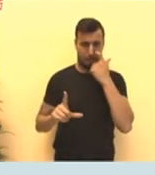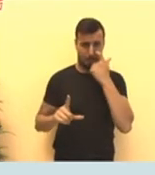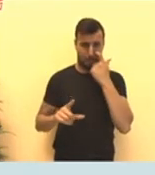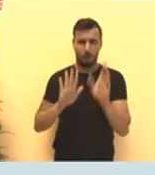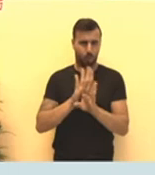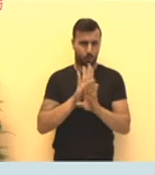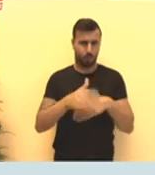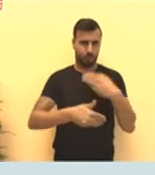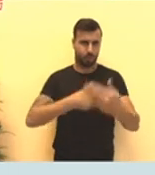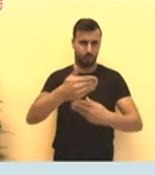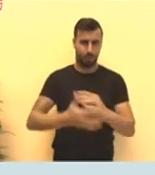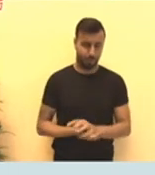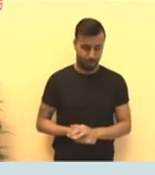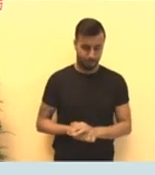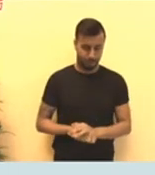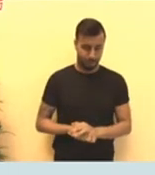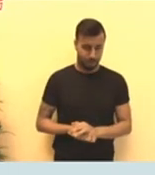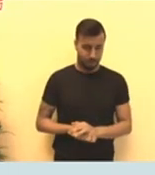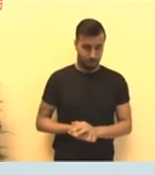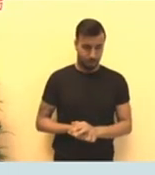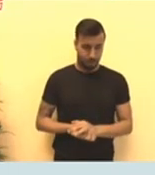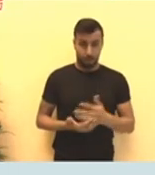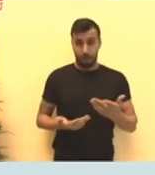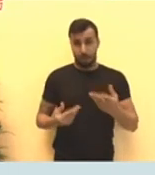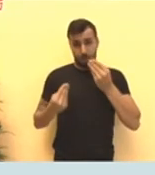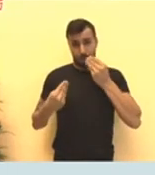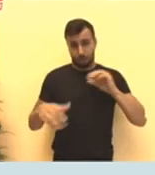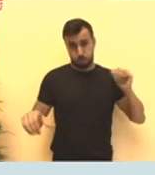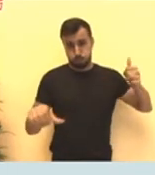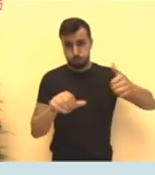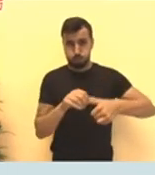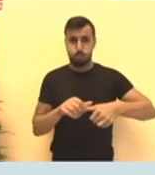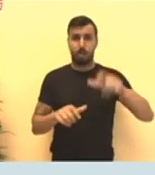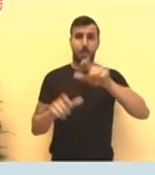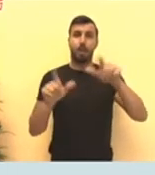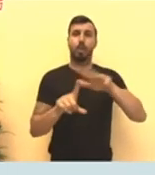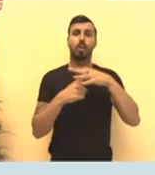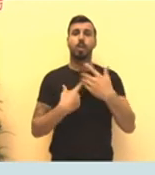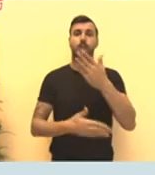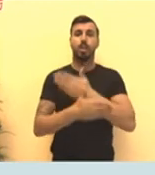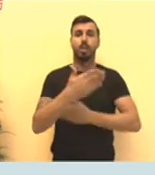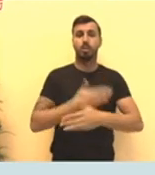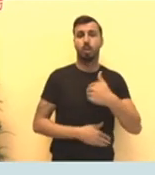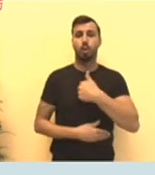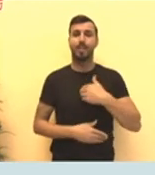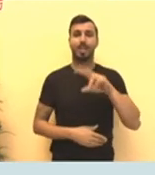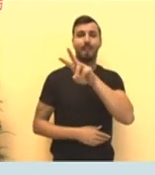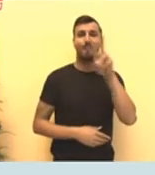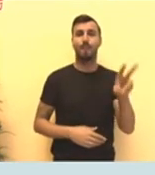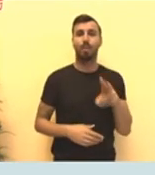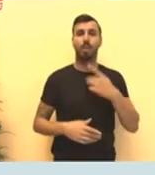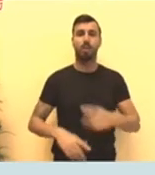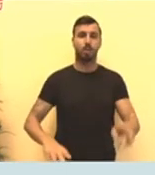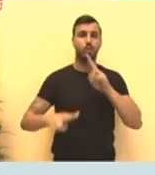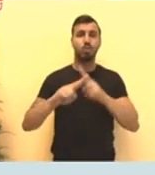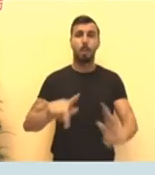Sigue. Bueno, a lo largo de la historia, a las personas en situación de dependencia con algún tipo de diversidad funcional se nos han llamado